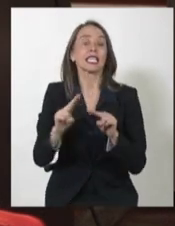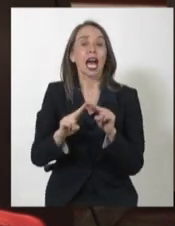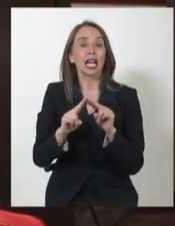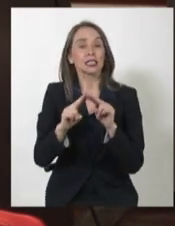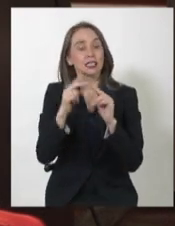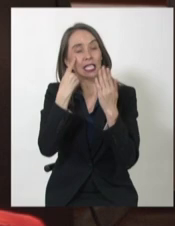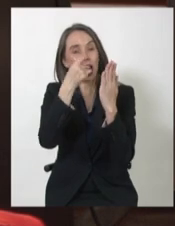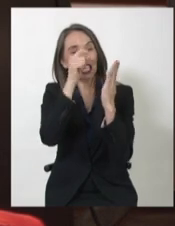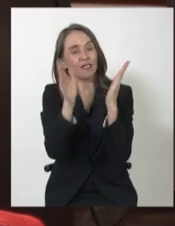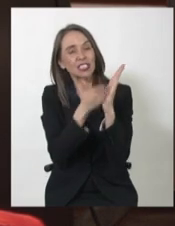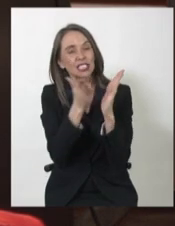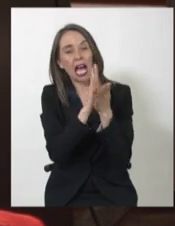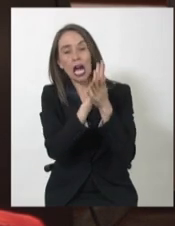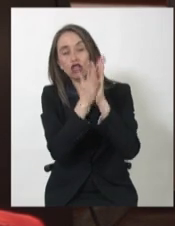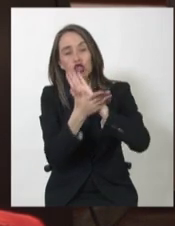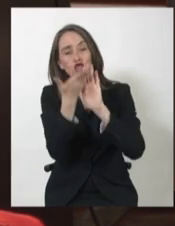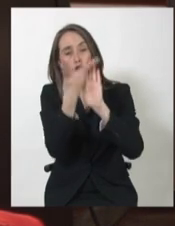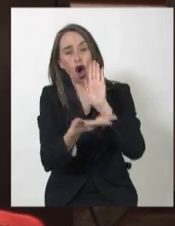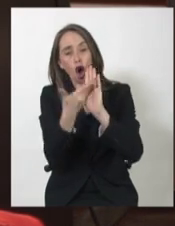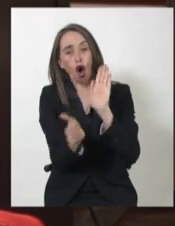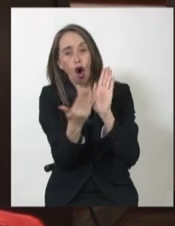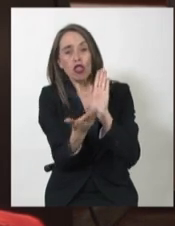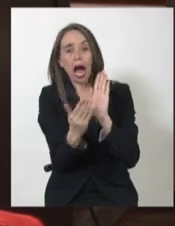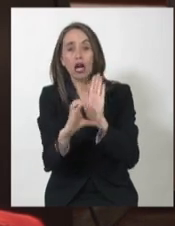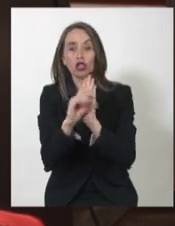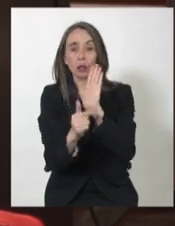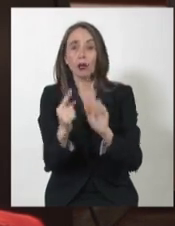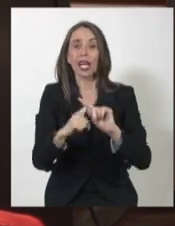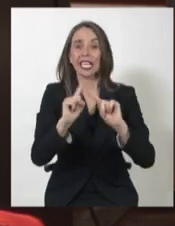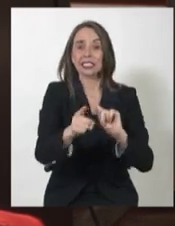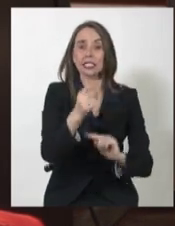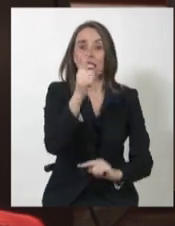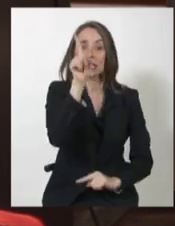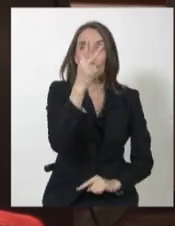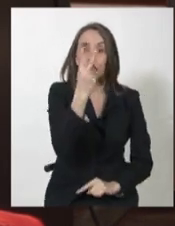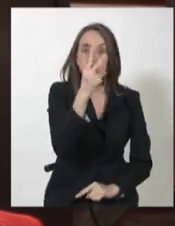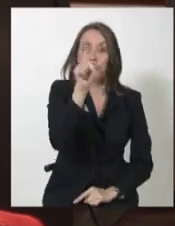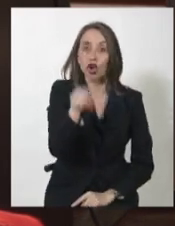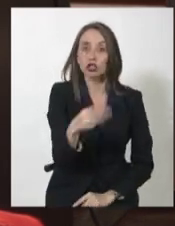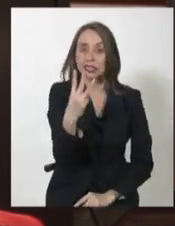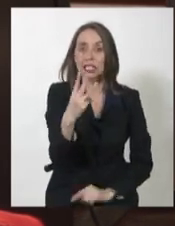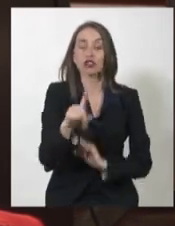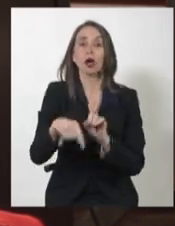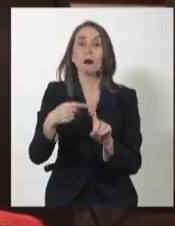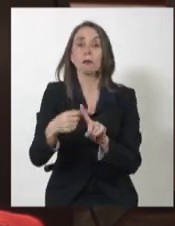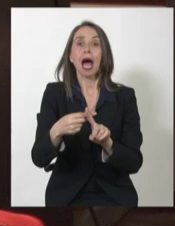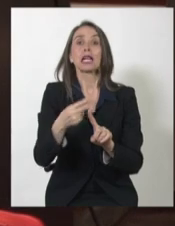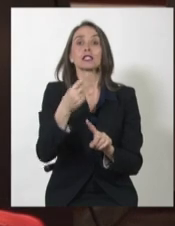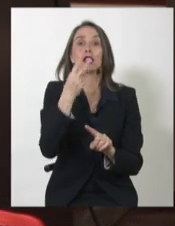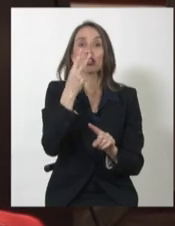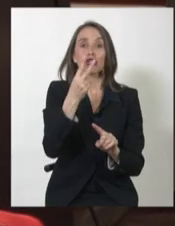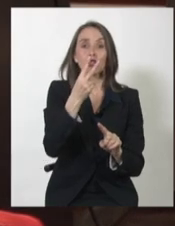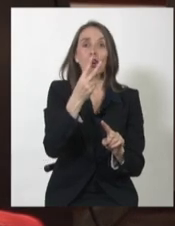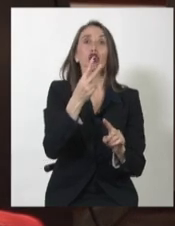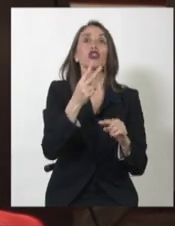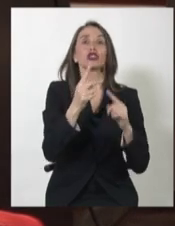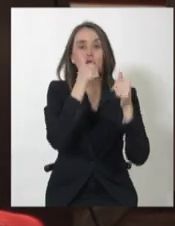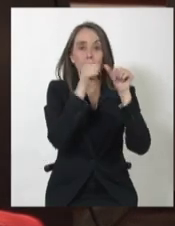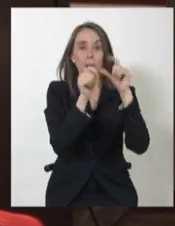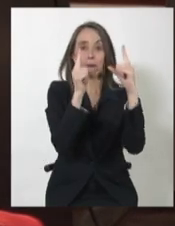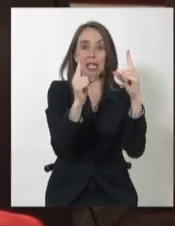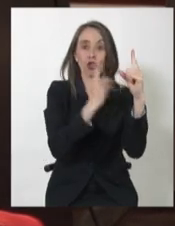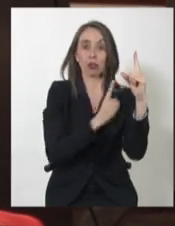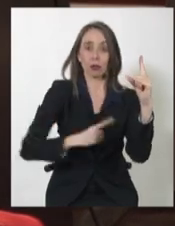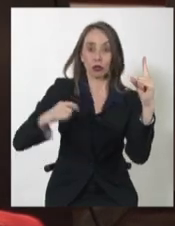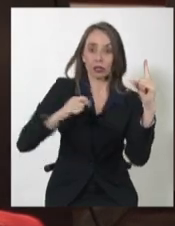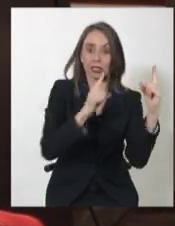revisión completa de la Constitución, no solo exige los 2/3, sino que además dos congresos sucesivos. Termina un congreso,